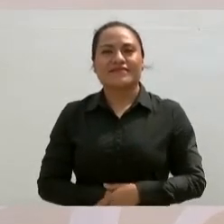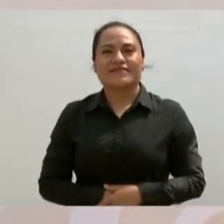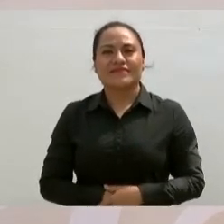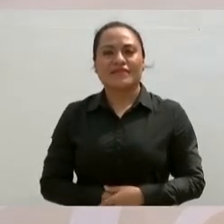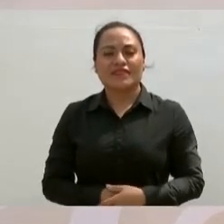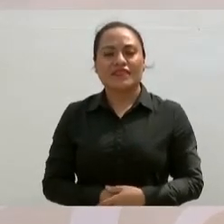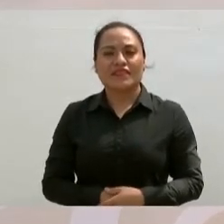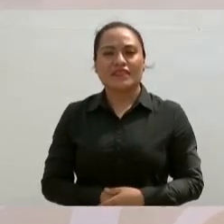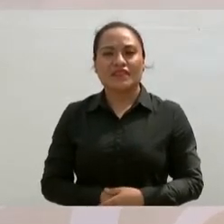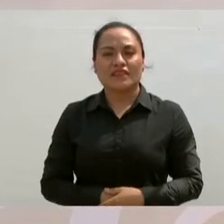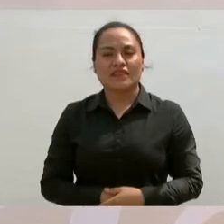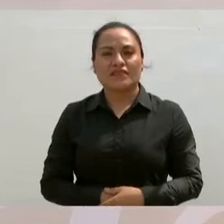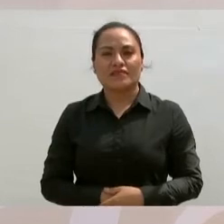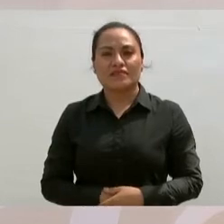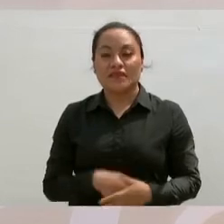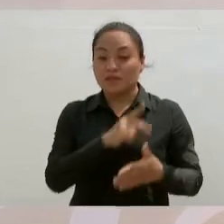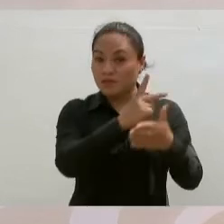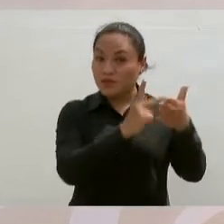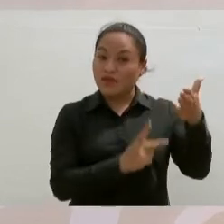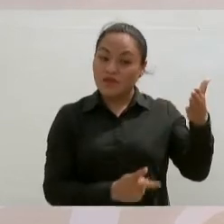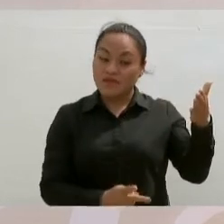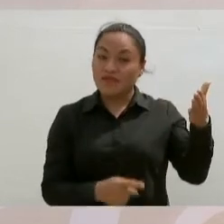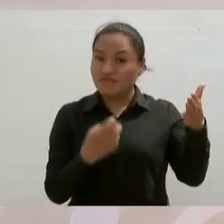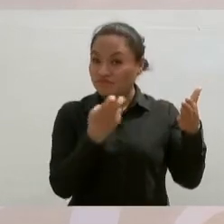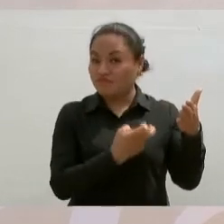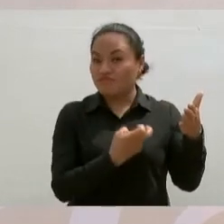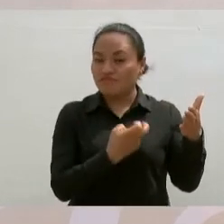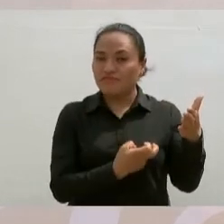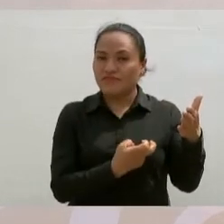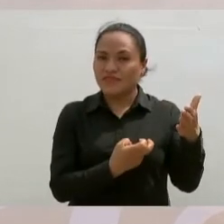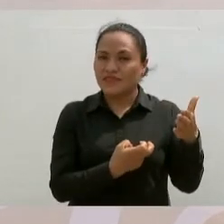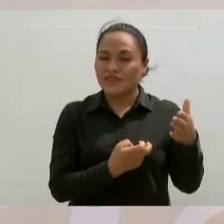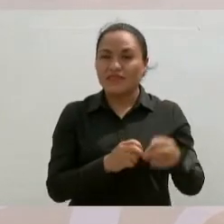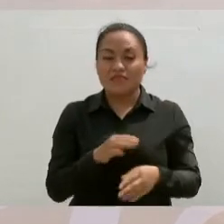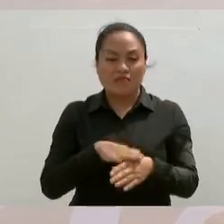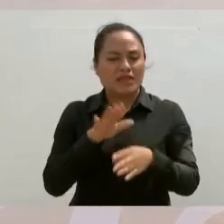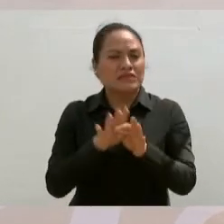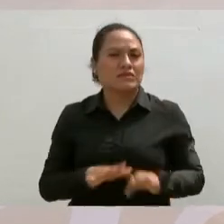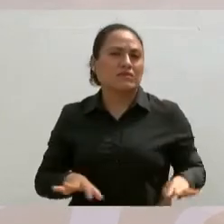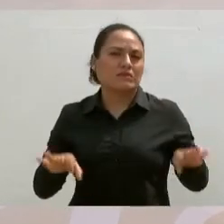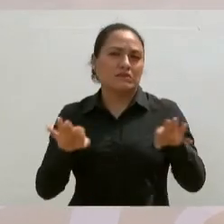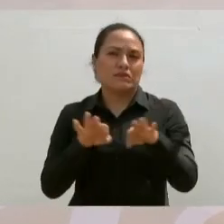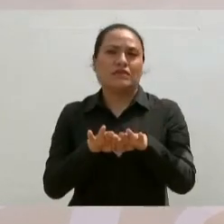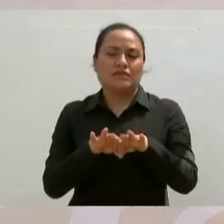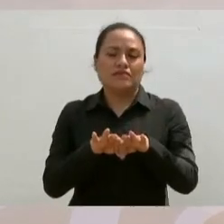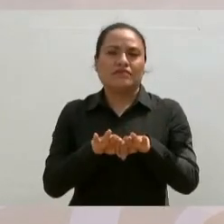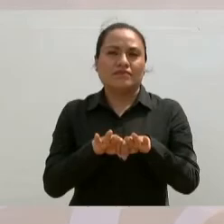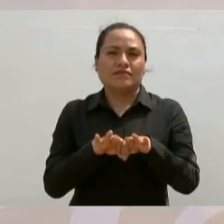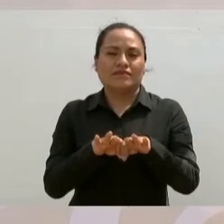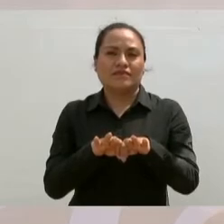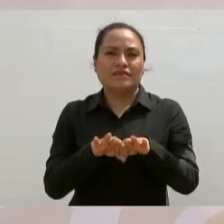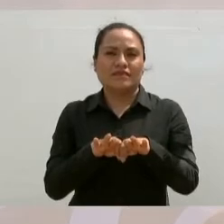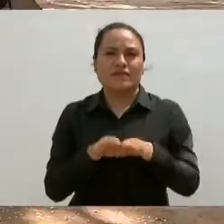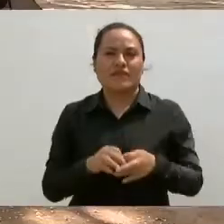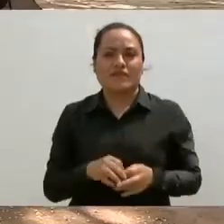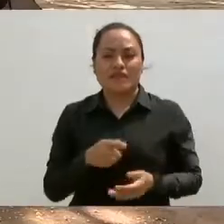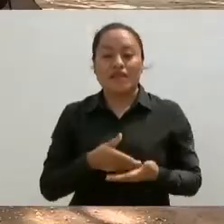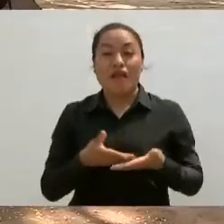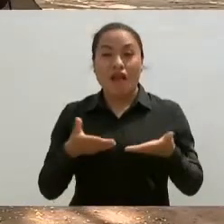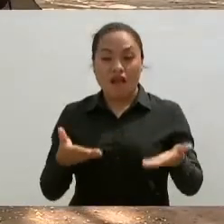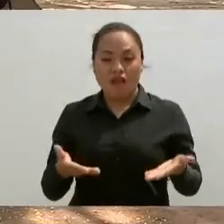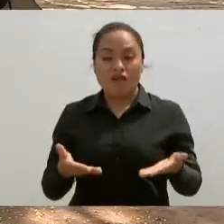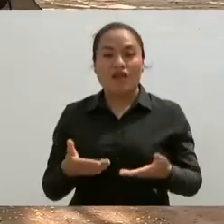Que es uno de los programas más importantes del